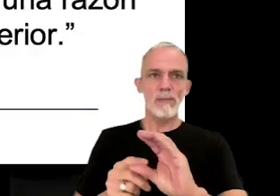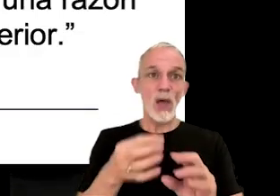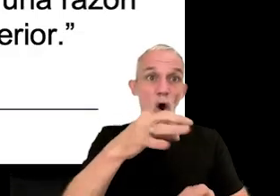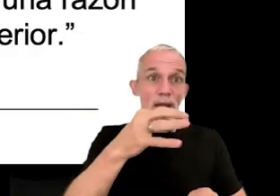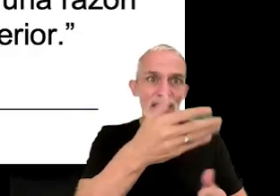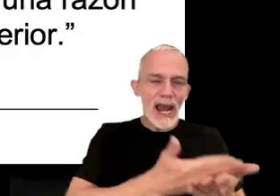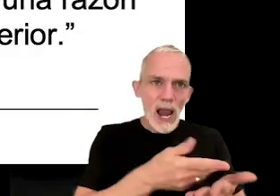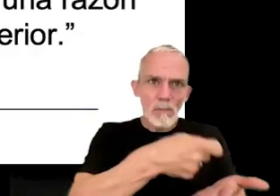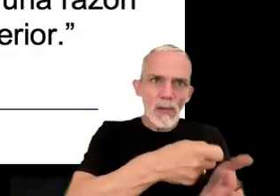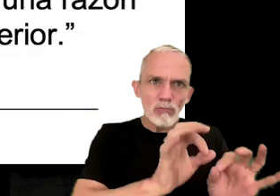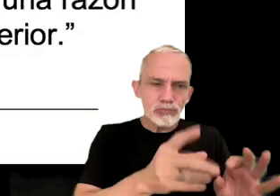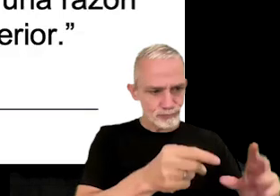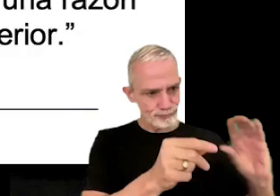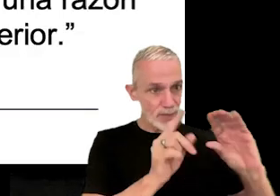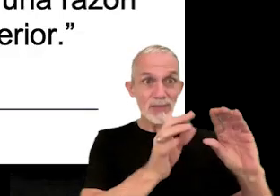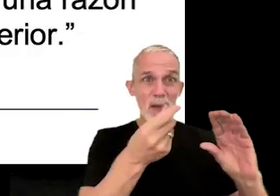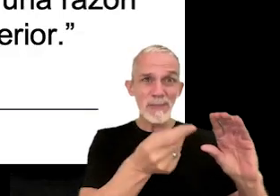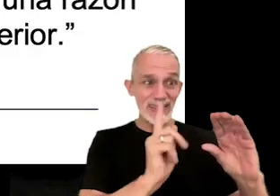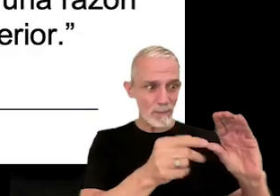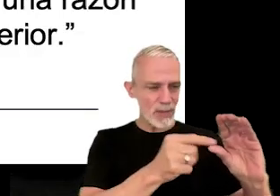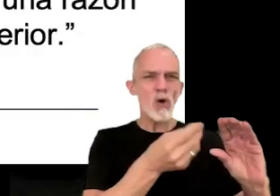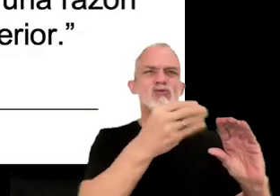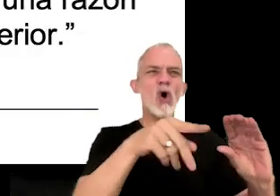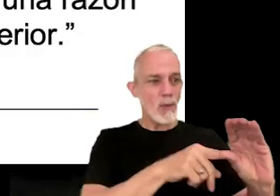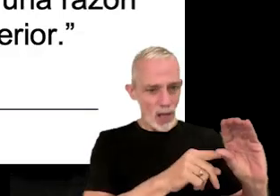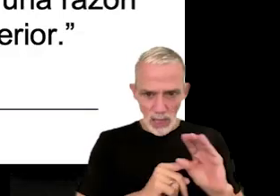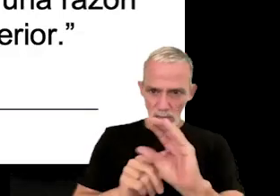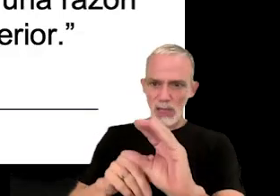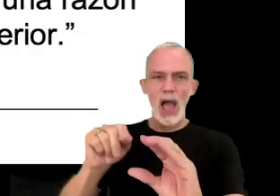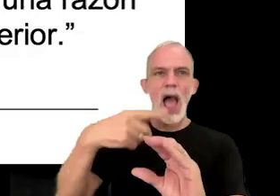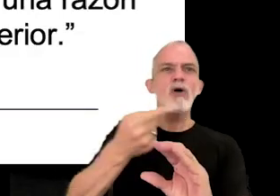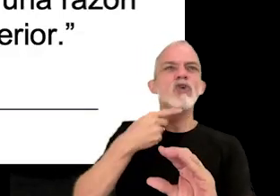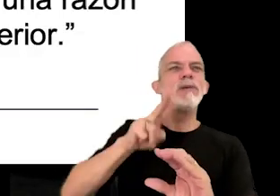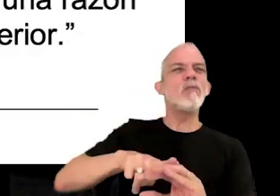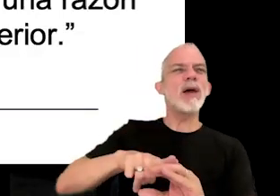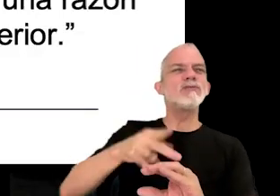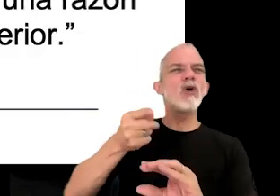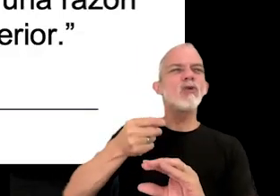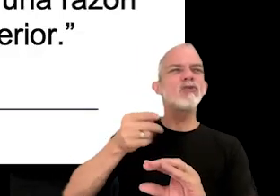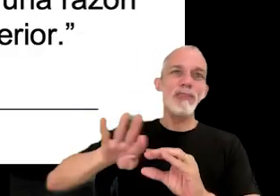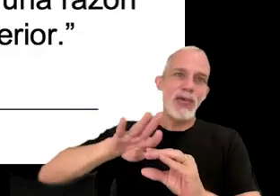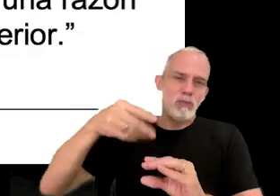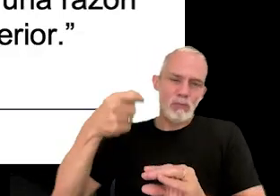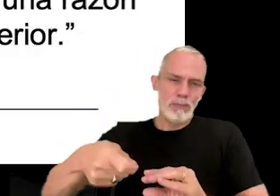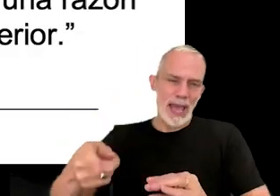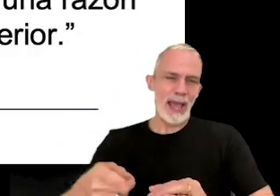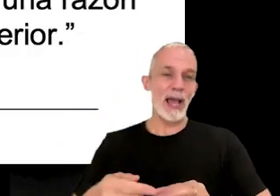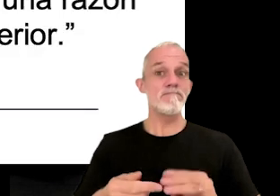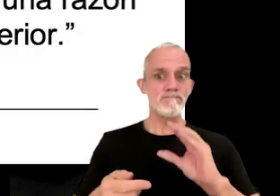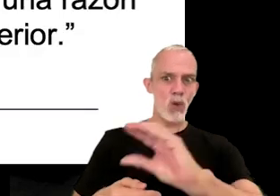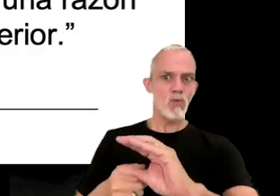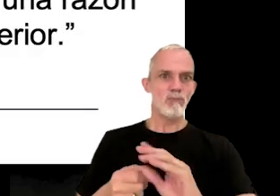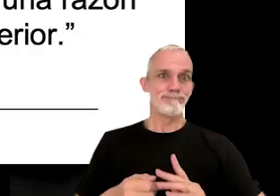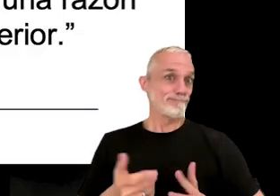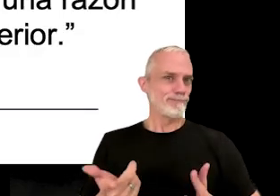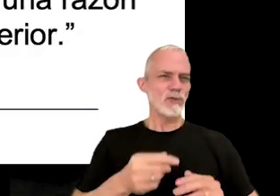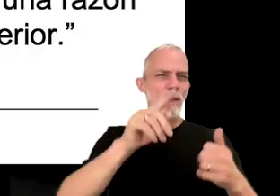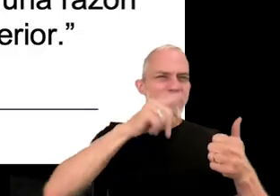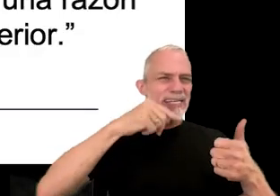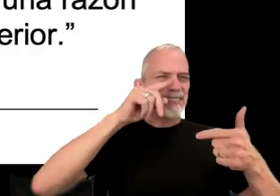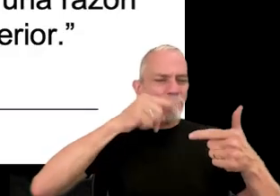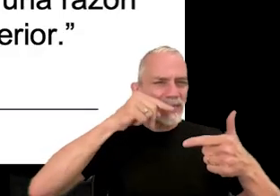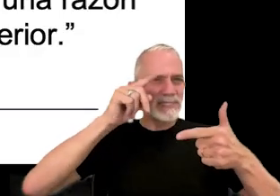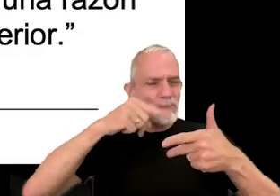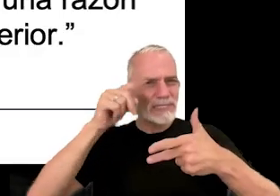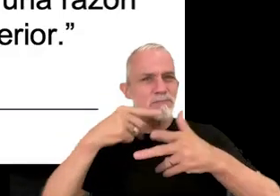estaban pagas, y reimputa esos excedentes a otras obligaciones. Como vemos, cada uno de los meses nuevamente, o sea,